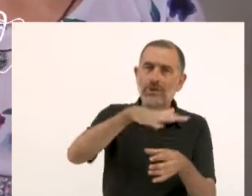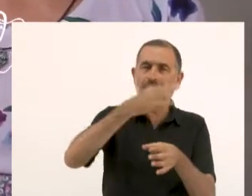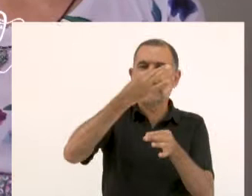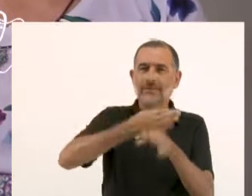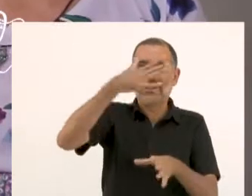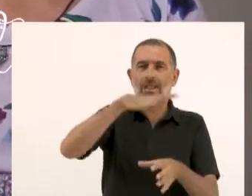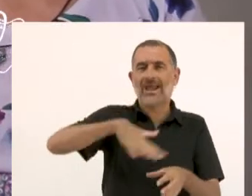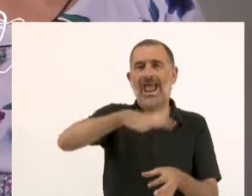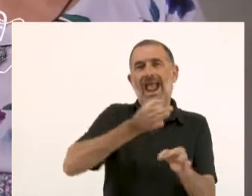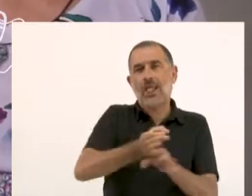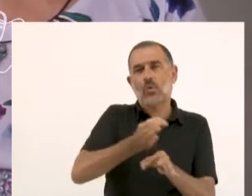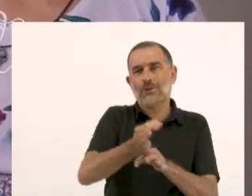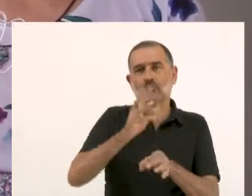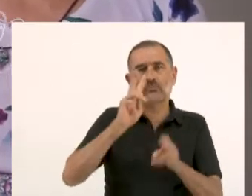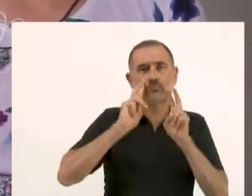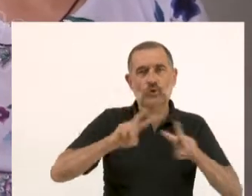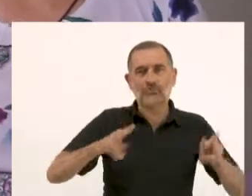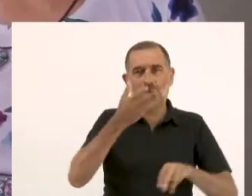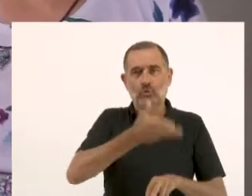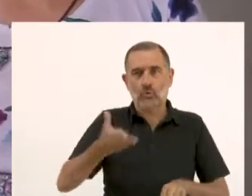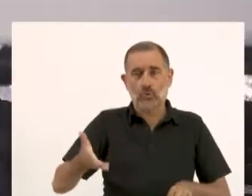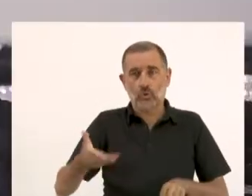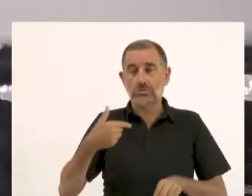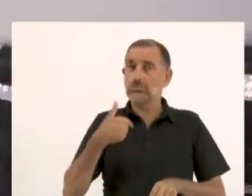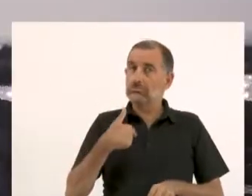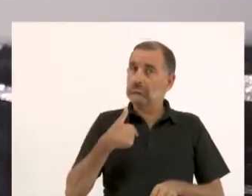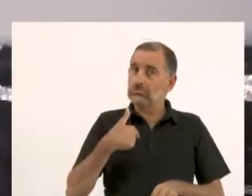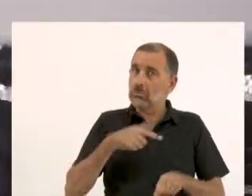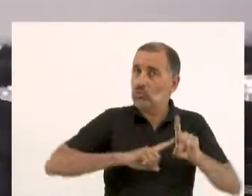dentro de este programa lo coordino junto con Mariana Fabra.